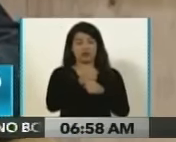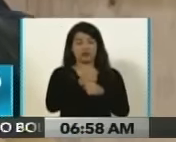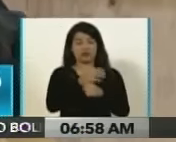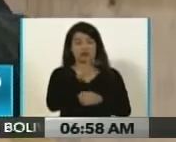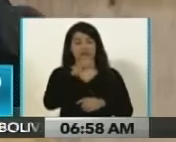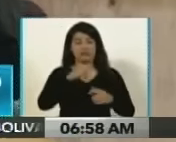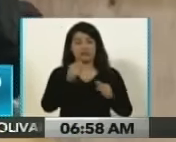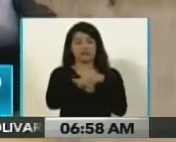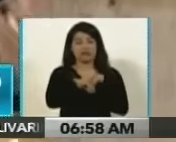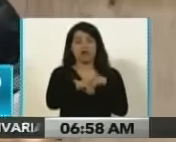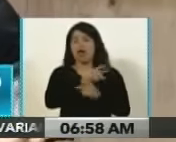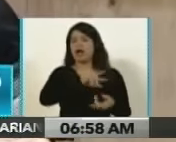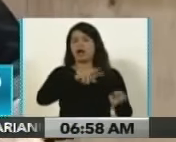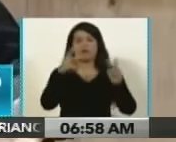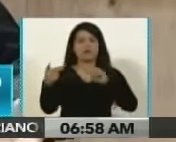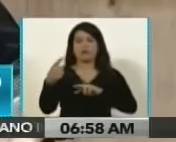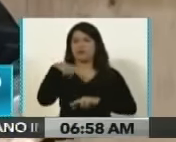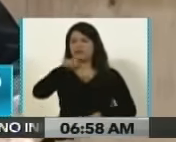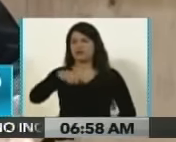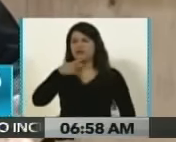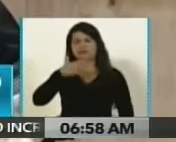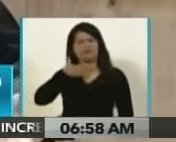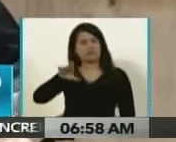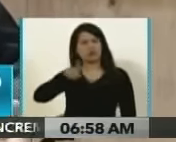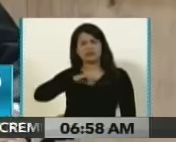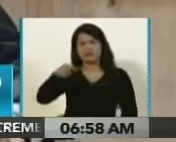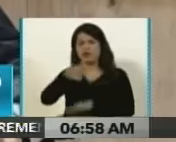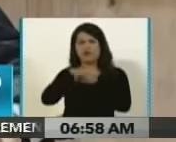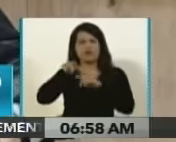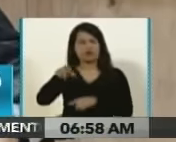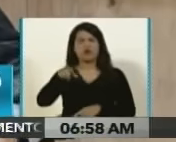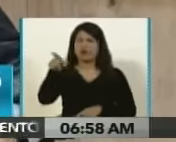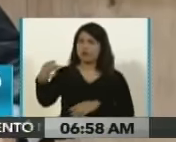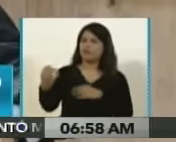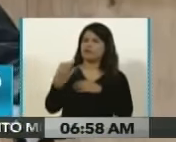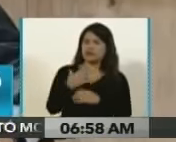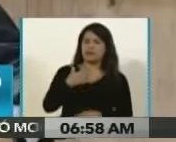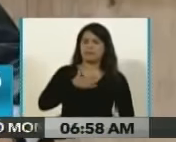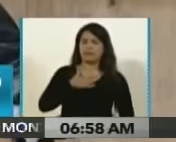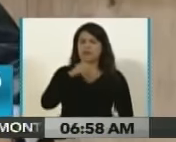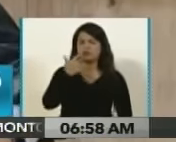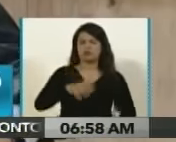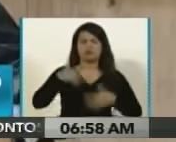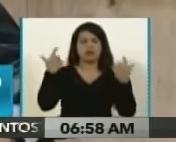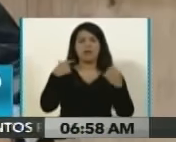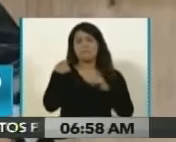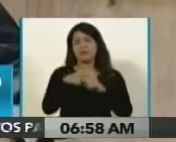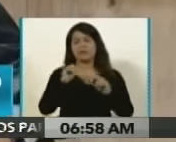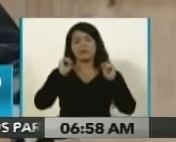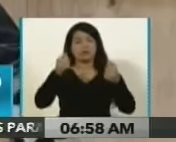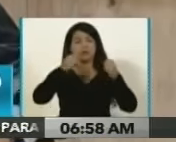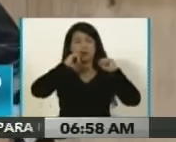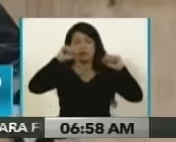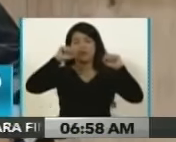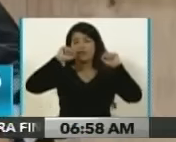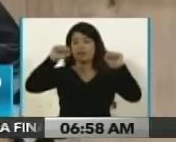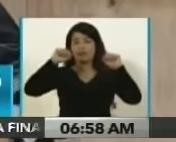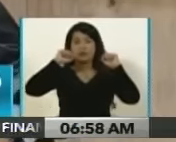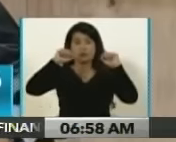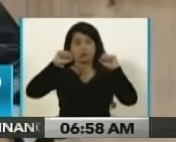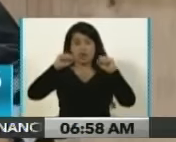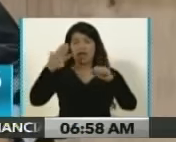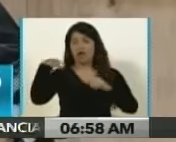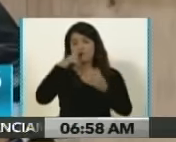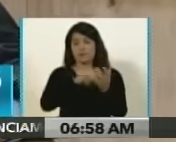en opositores radicales al gobierno de Betancourt. Y las manifestaciones que comienzan a hacerse desde el